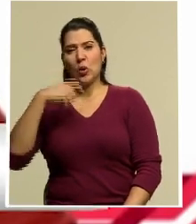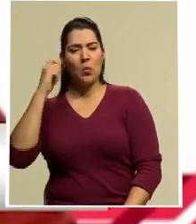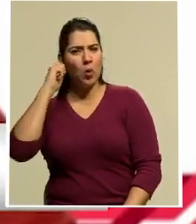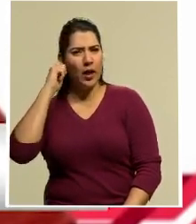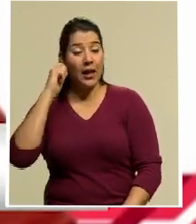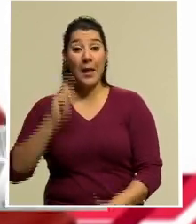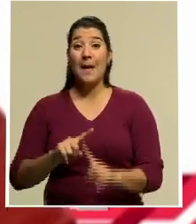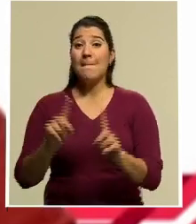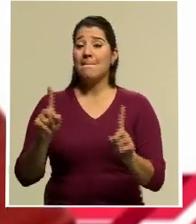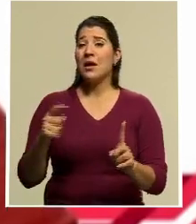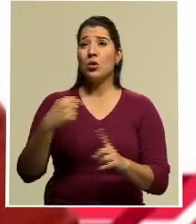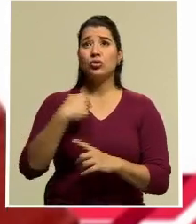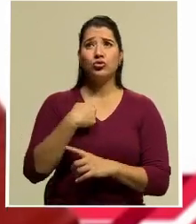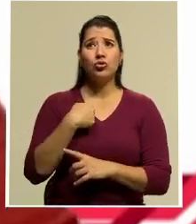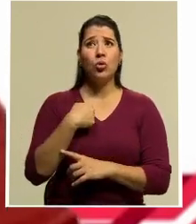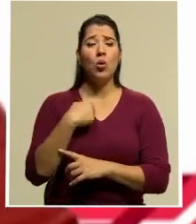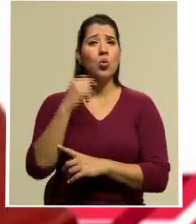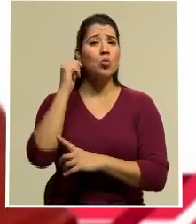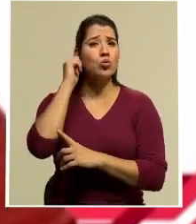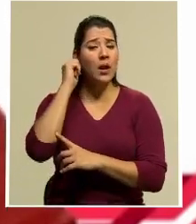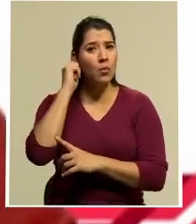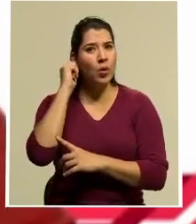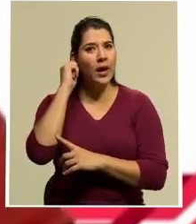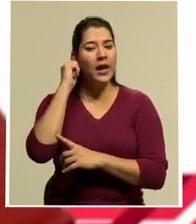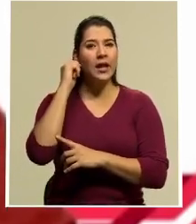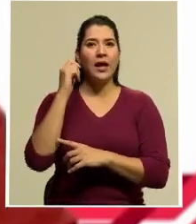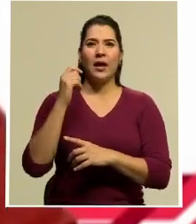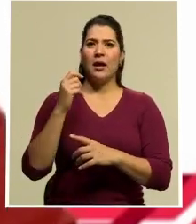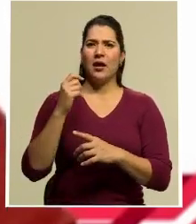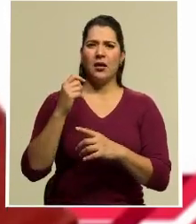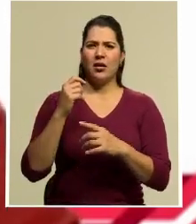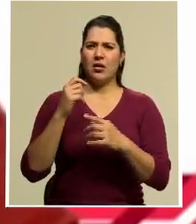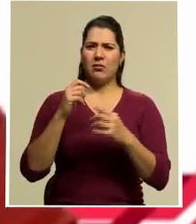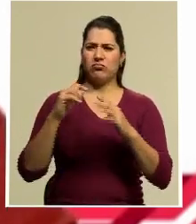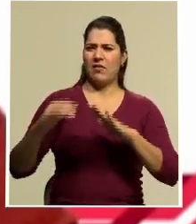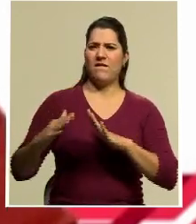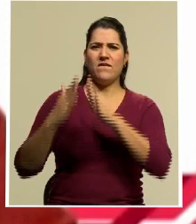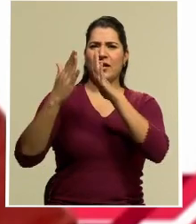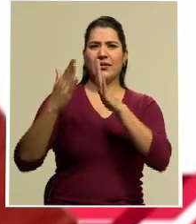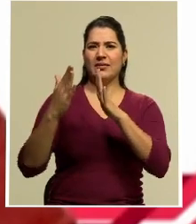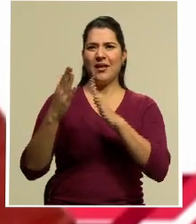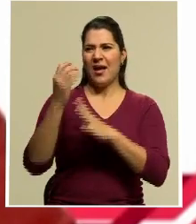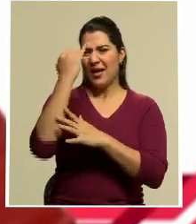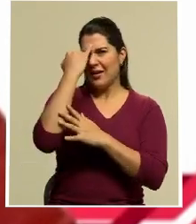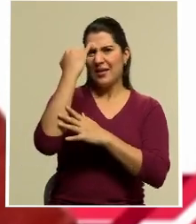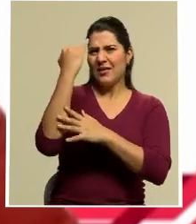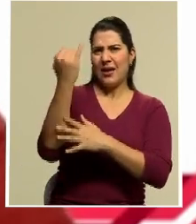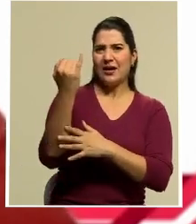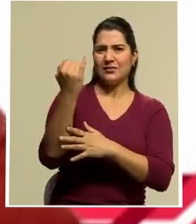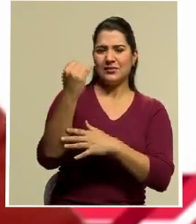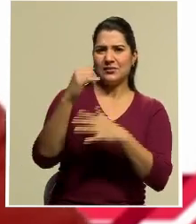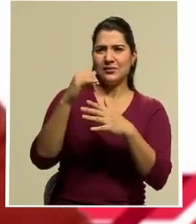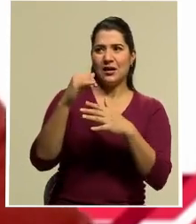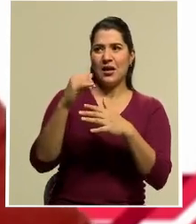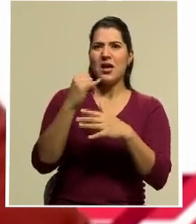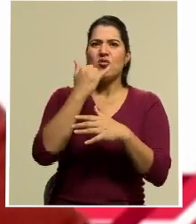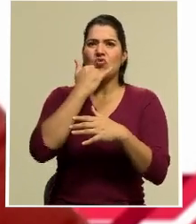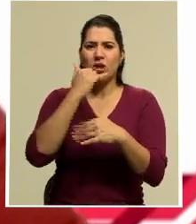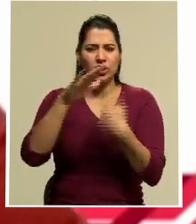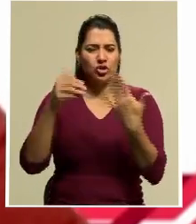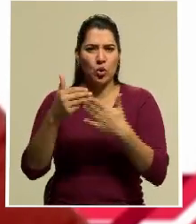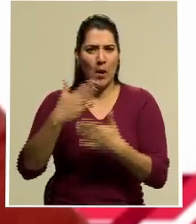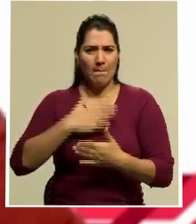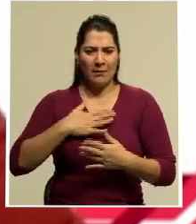sido una mujer que ha roto paradigmas toda su vida. Toda mi vida profesional me ha tocado